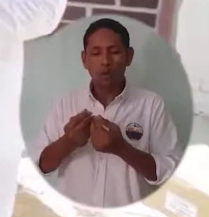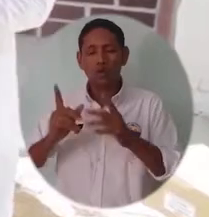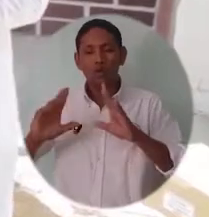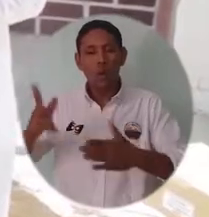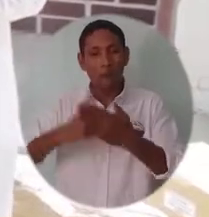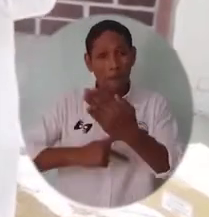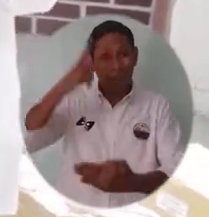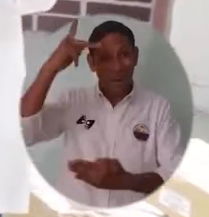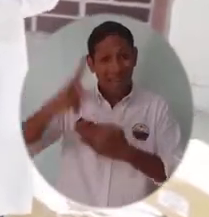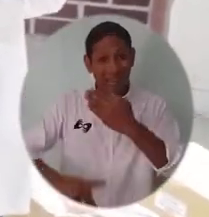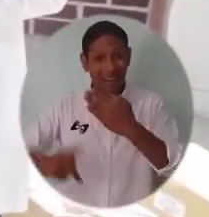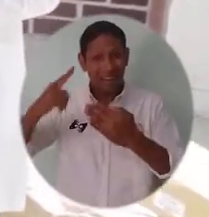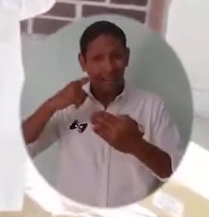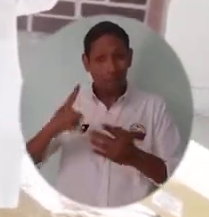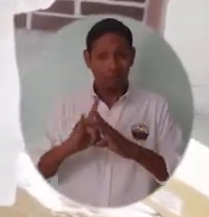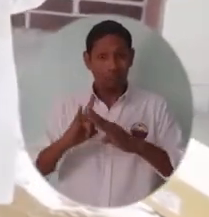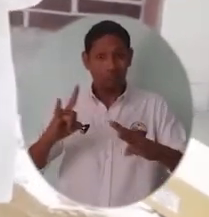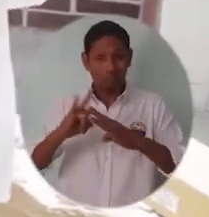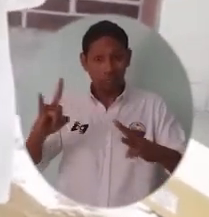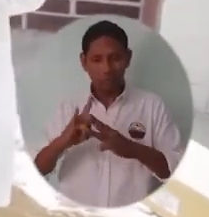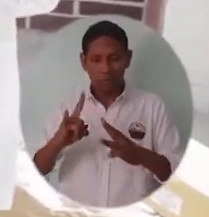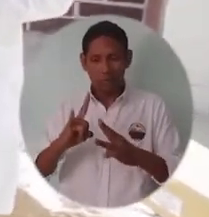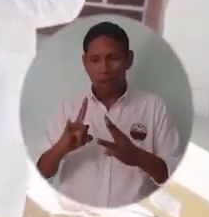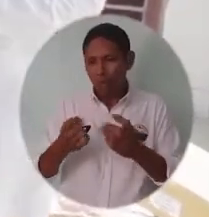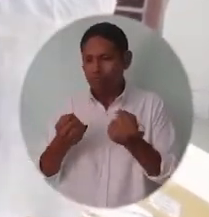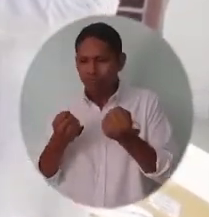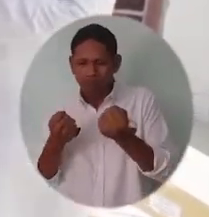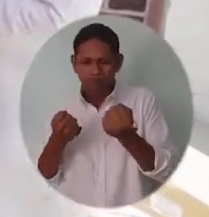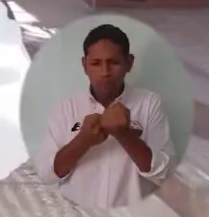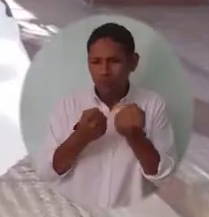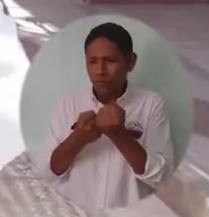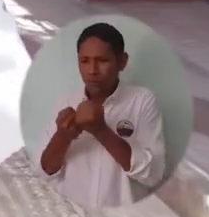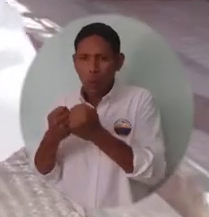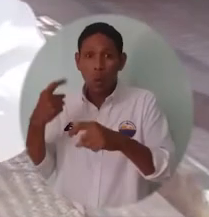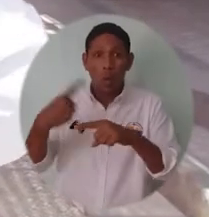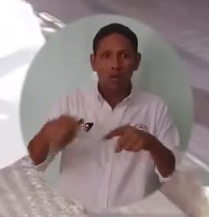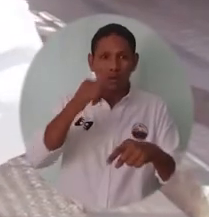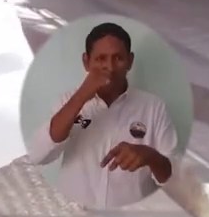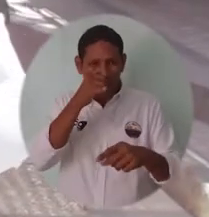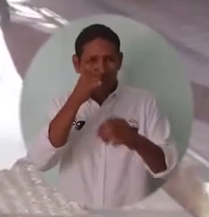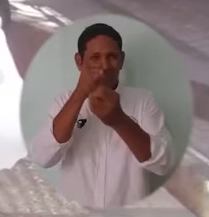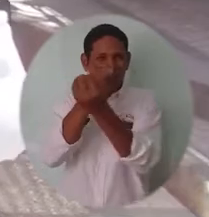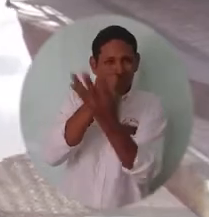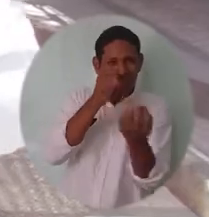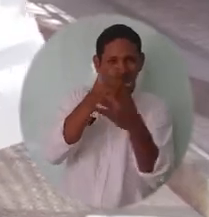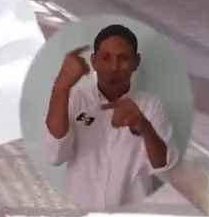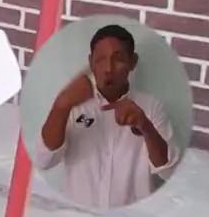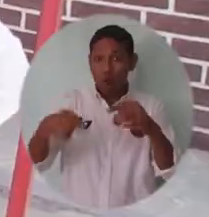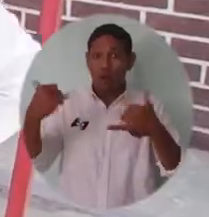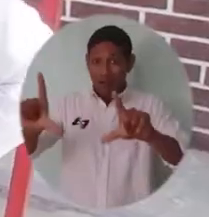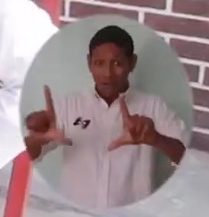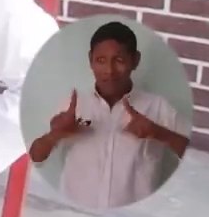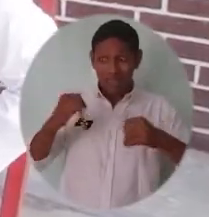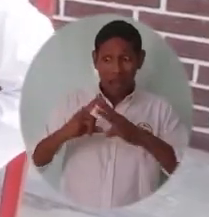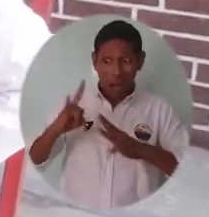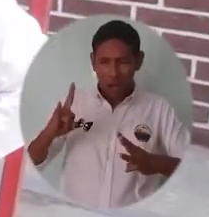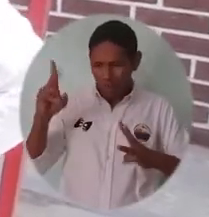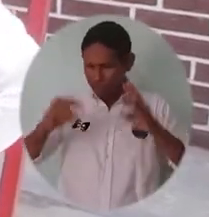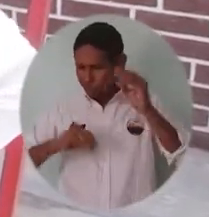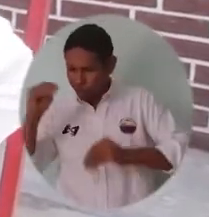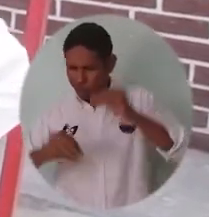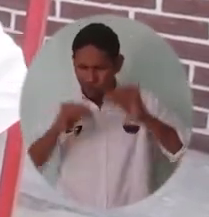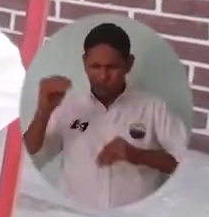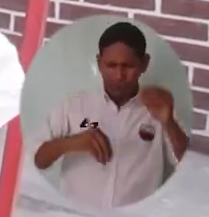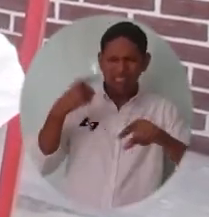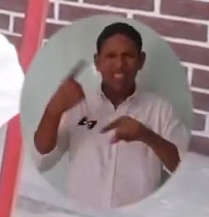por integrantes de la Oficina Asesora de Planeación del Alma Mater, quien se apoyó en la Fundación Unión y Acción y el aporte de ingenieros samarios, egresados